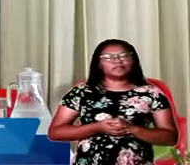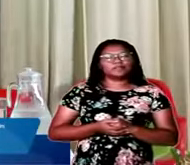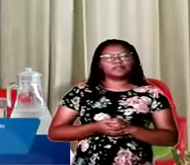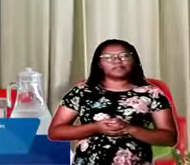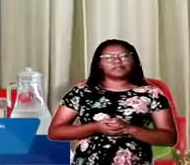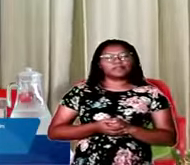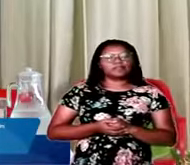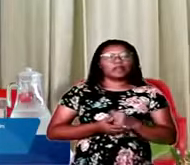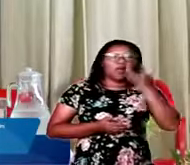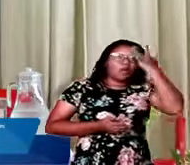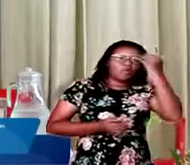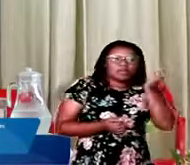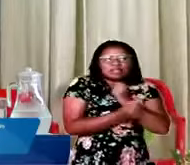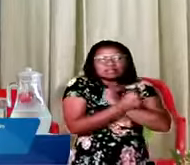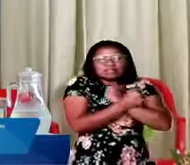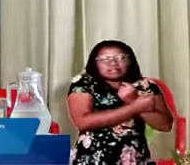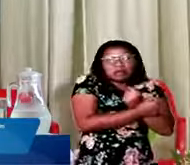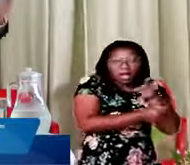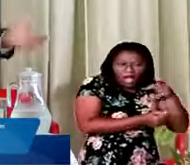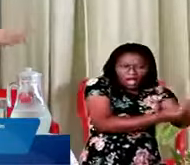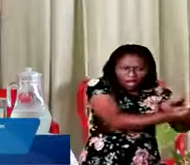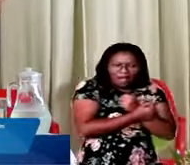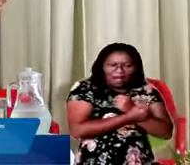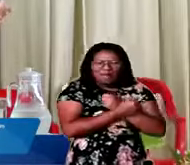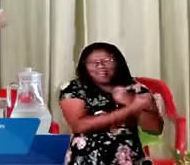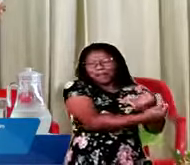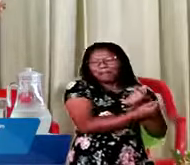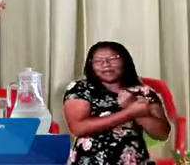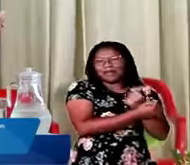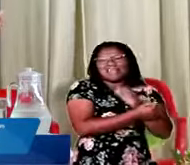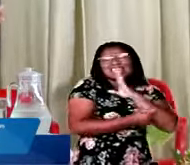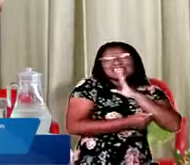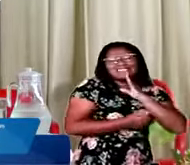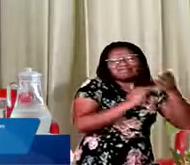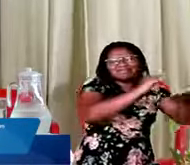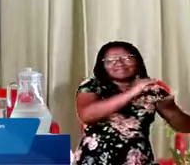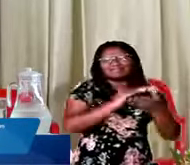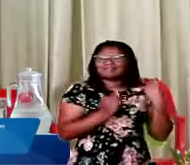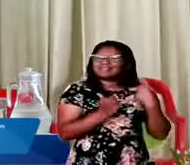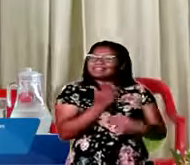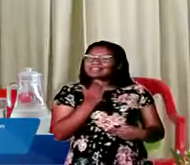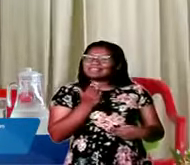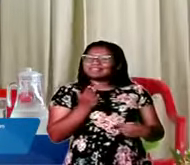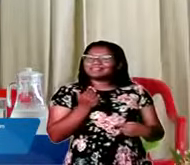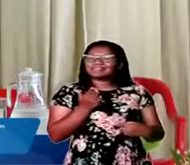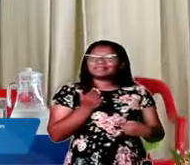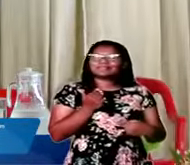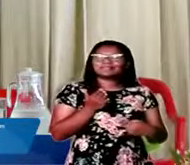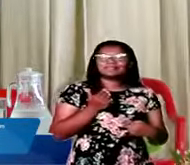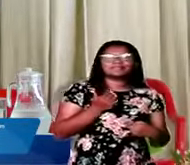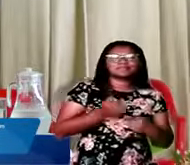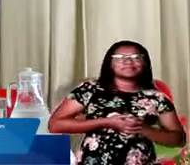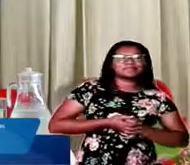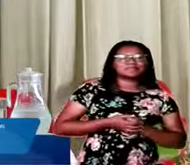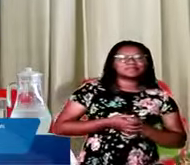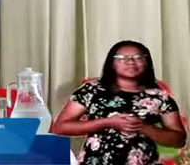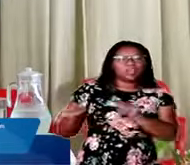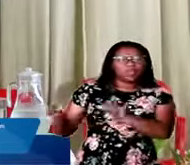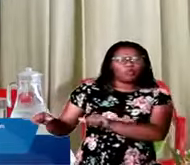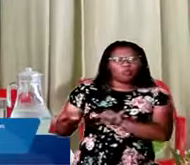Porque si amas solo a los que os aman, ¿qué recompensa tendréis? ¿No hacen también lo mismo los